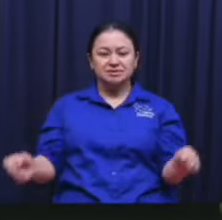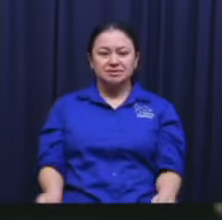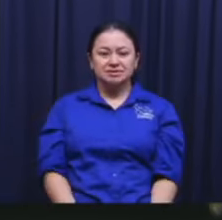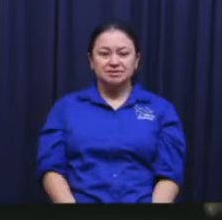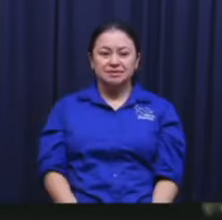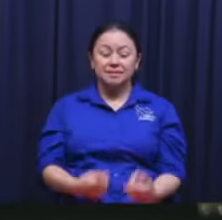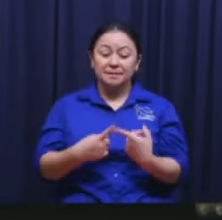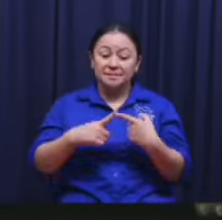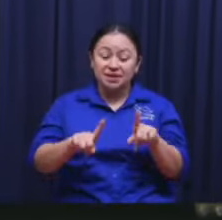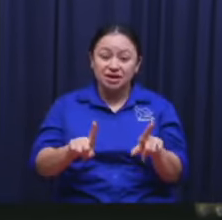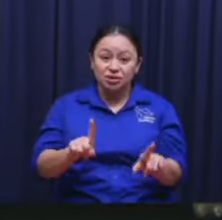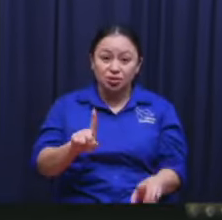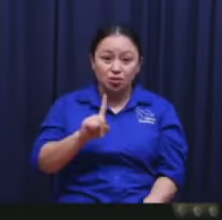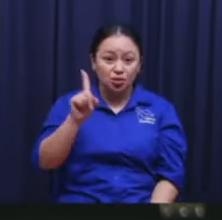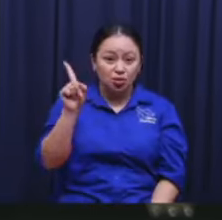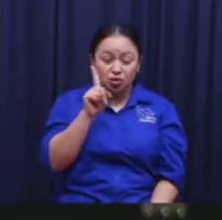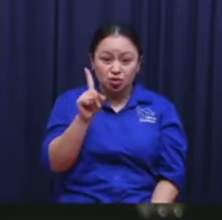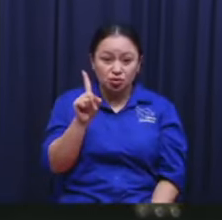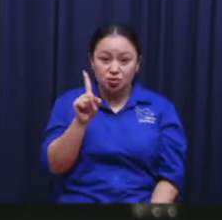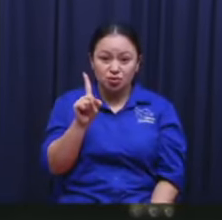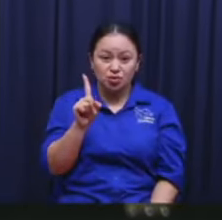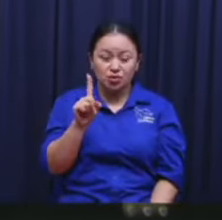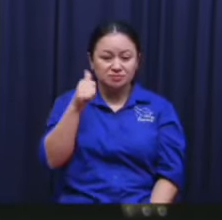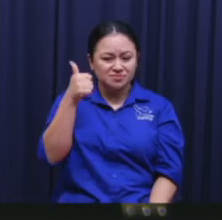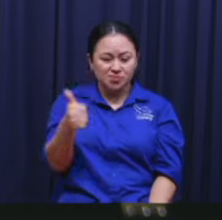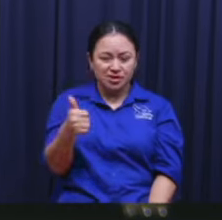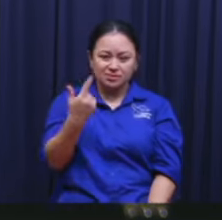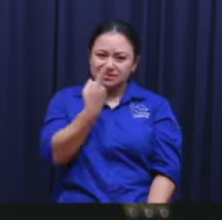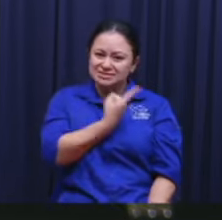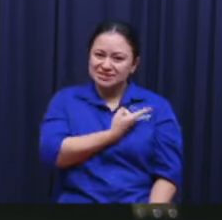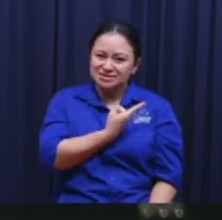Pero no es bueno que esté solo. Entonces, ¿qué hacemos?